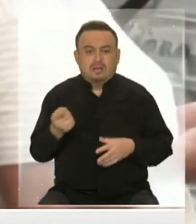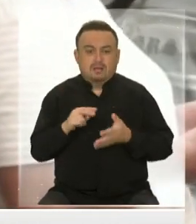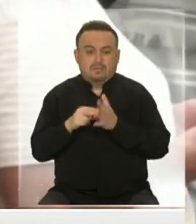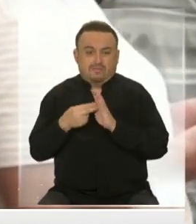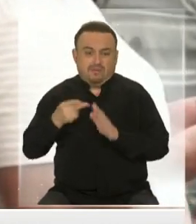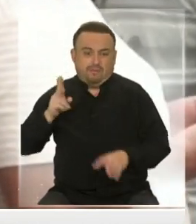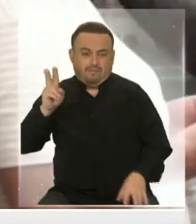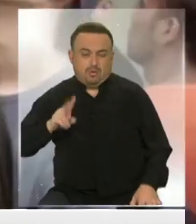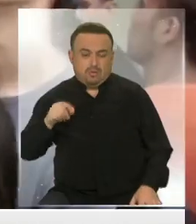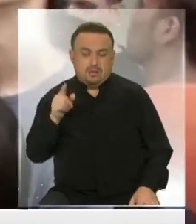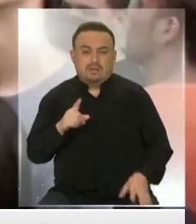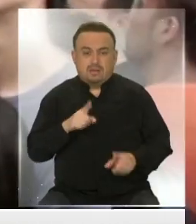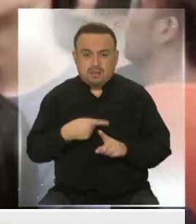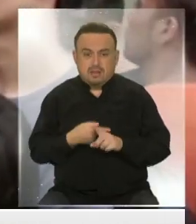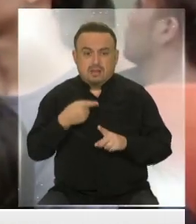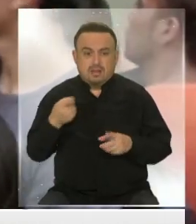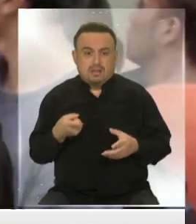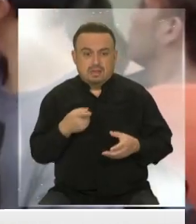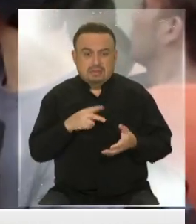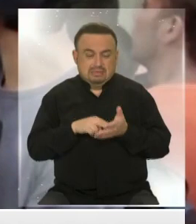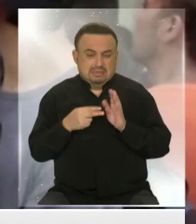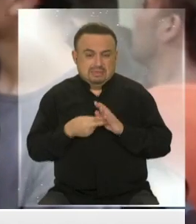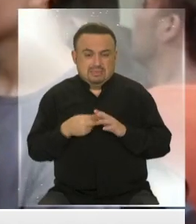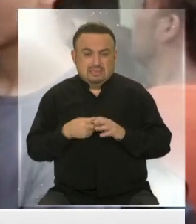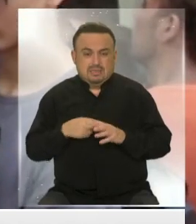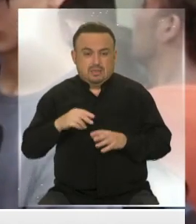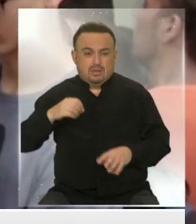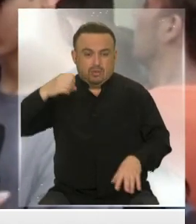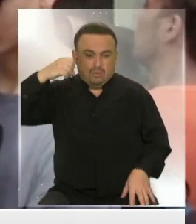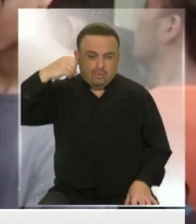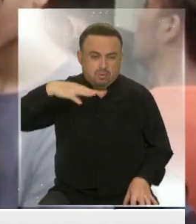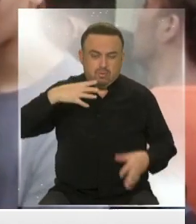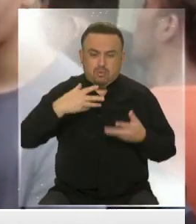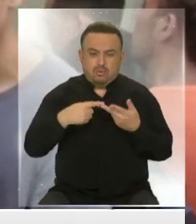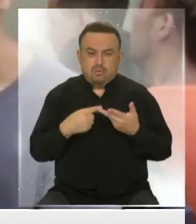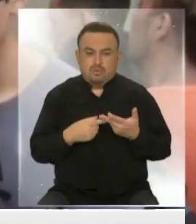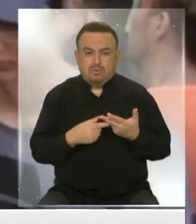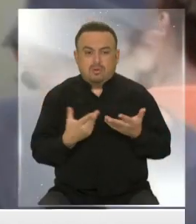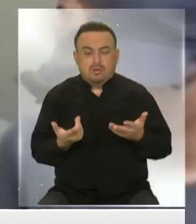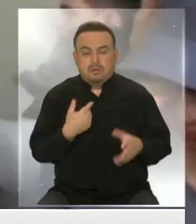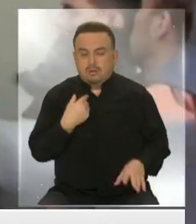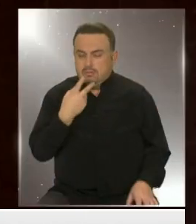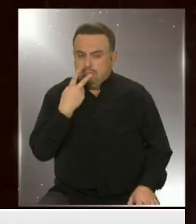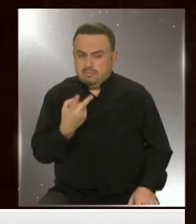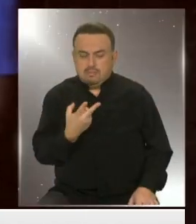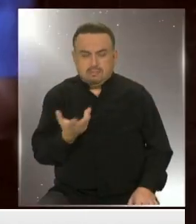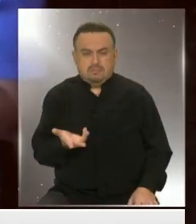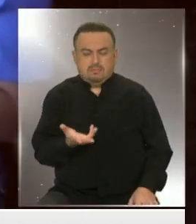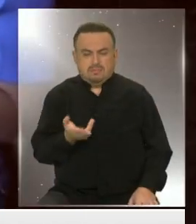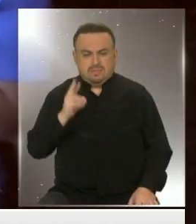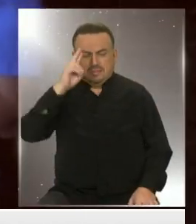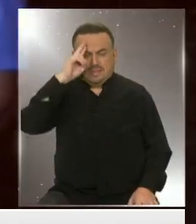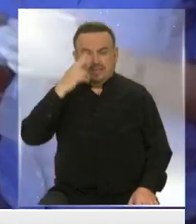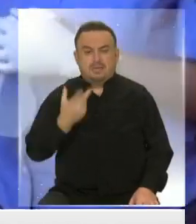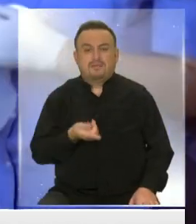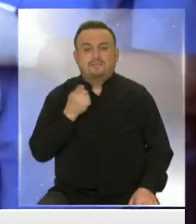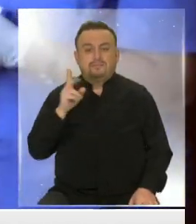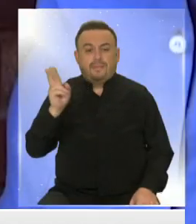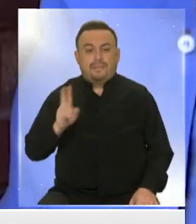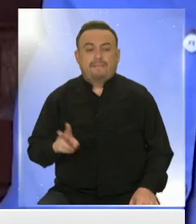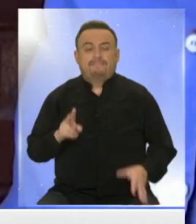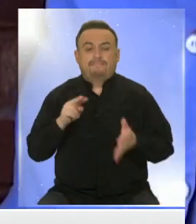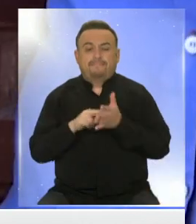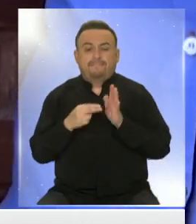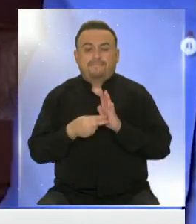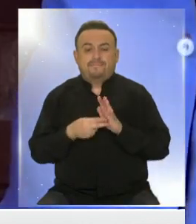además hay que sumar a eso una crisis energética gigantesca aunque suene realmente absurdo venezuela está